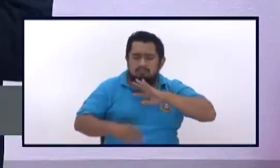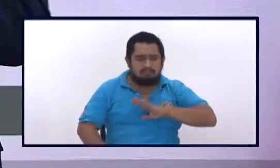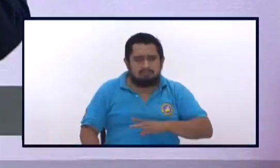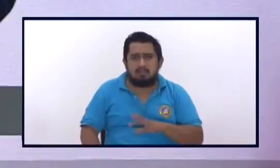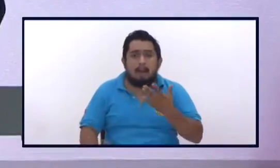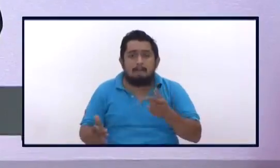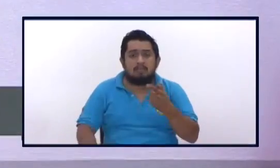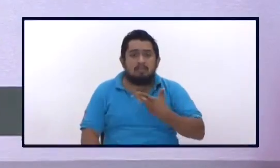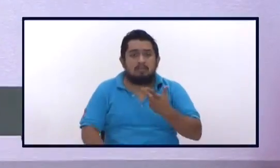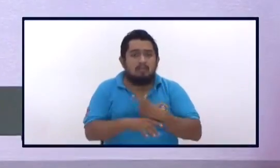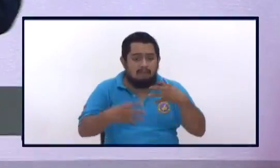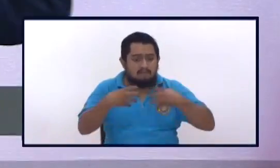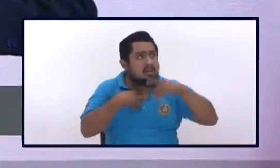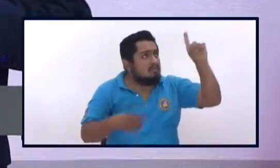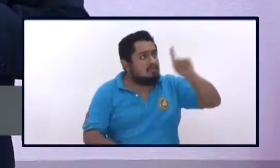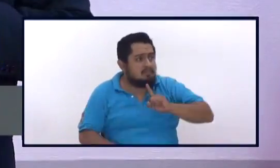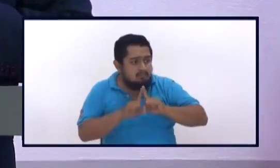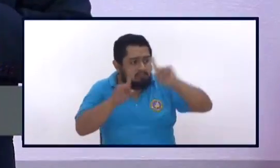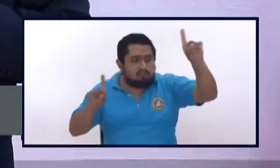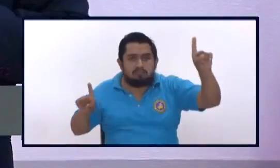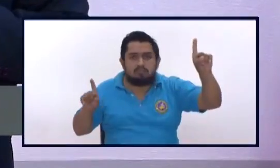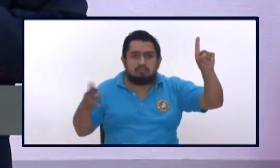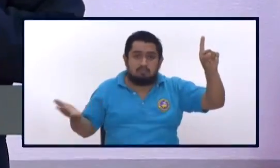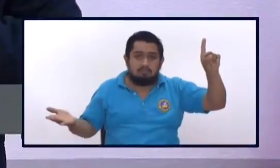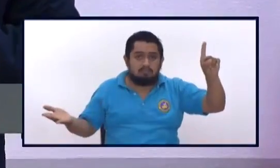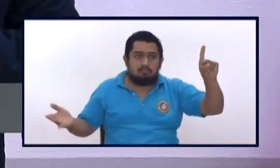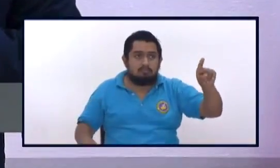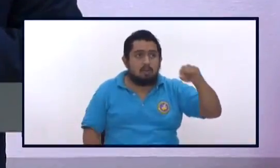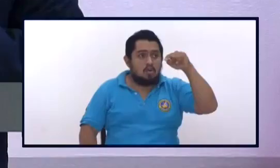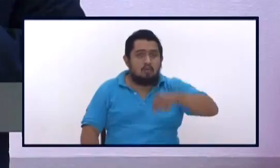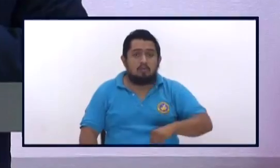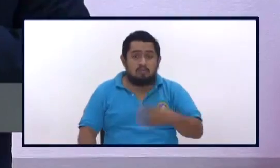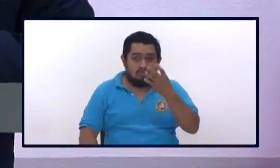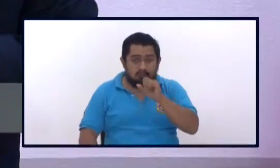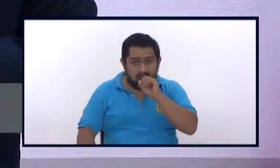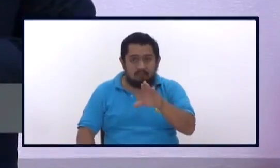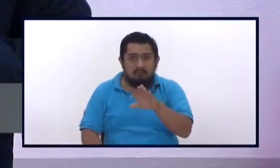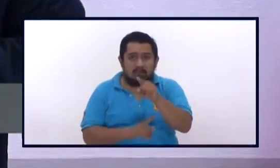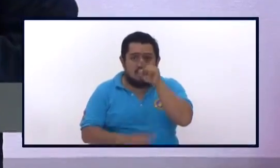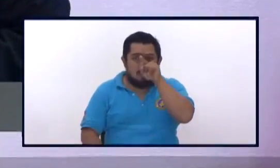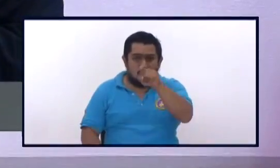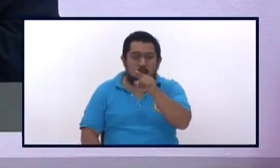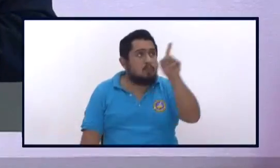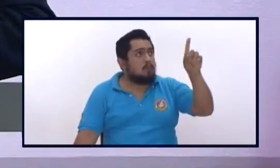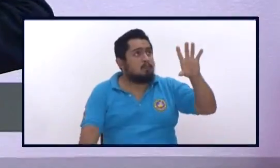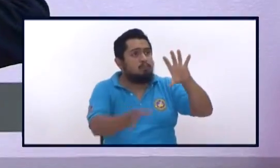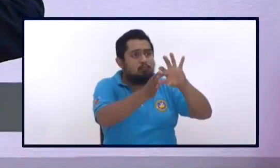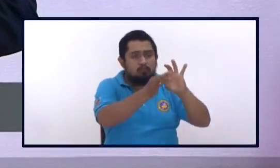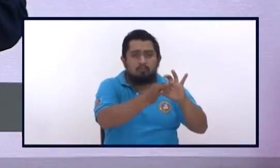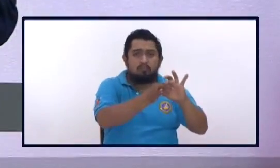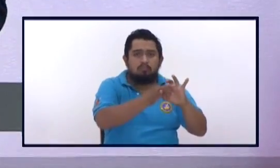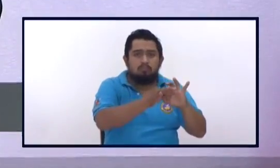porque aquel que da la vida no está en ti pero si el día de hoy vienes al señor